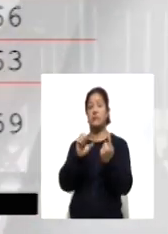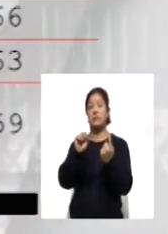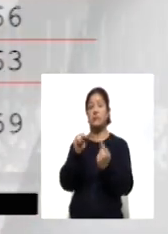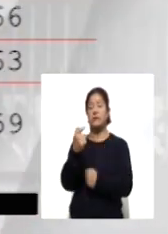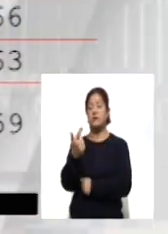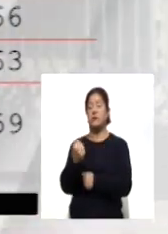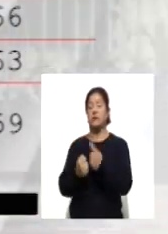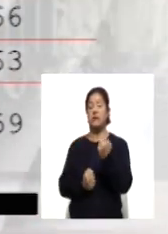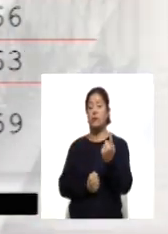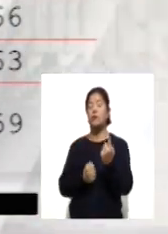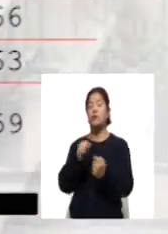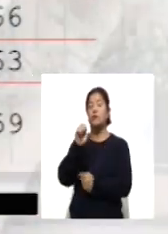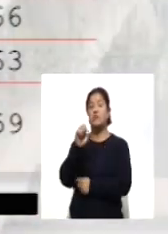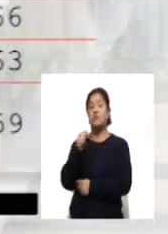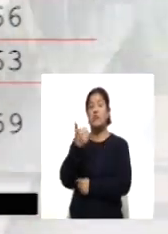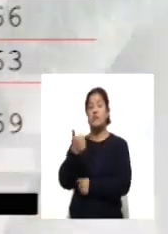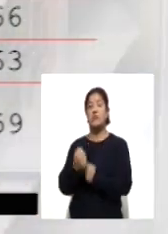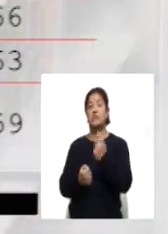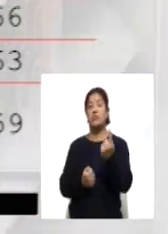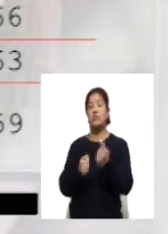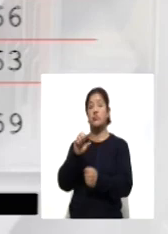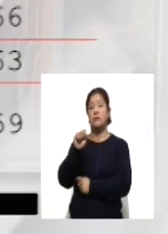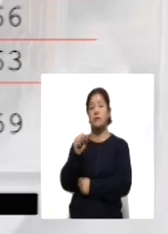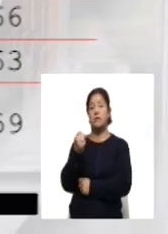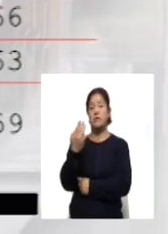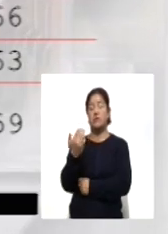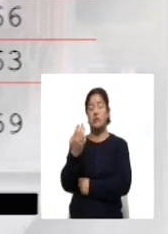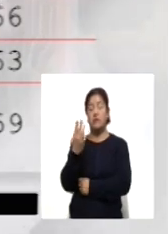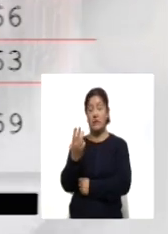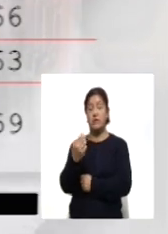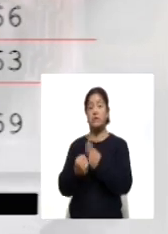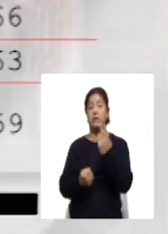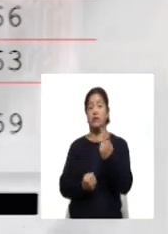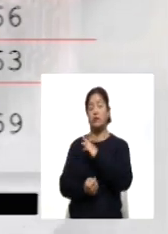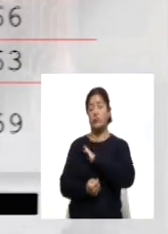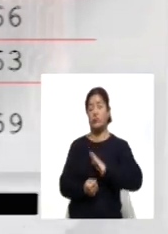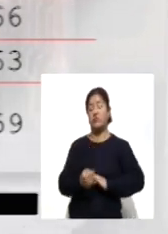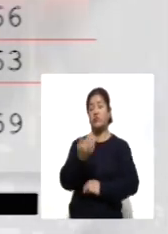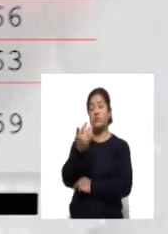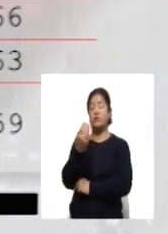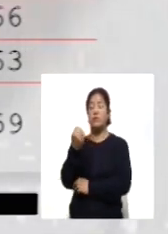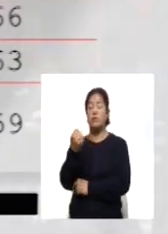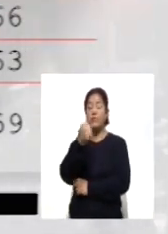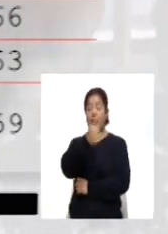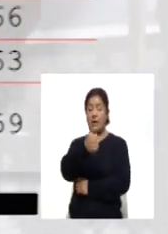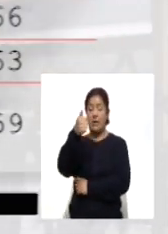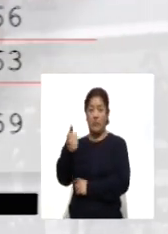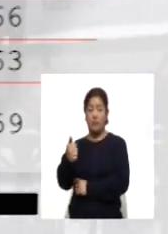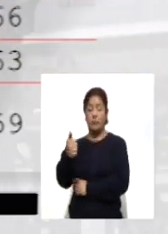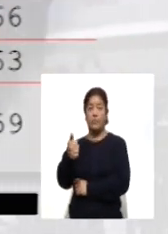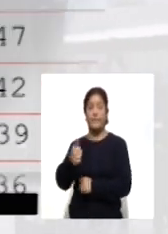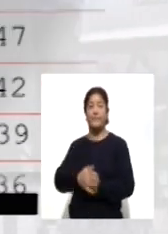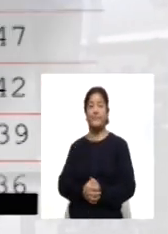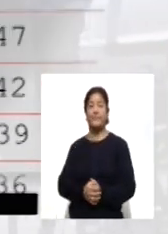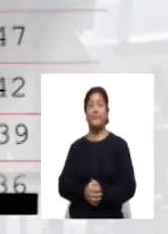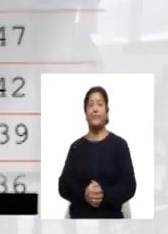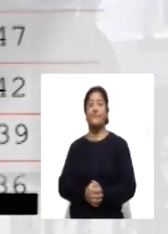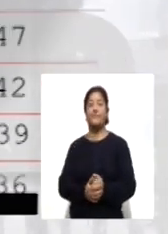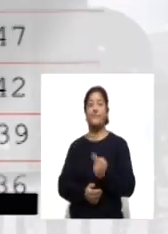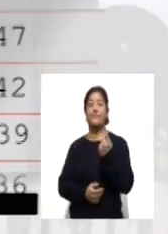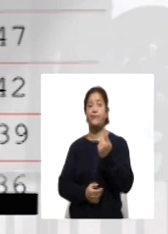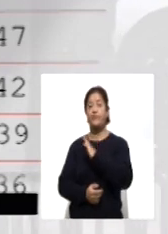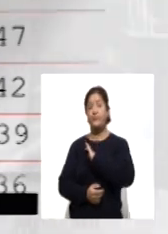Guayotlipan 67, Tetlanocan 66, Nopalucan 63, Tequesquitla y Huatzinco 59,